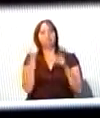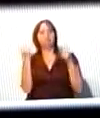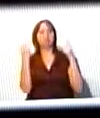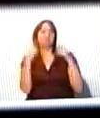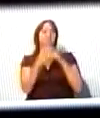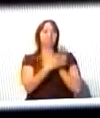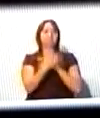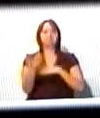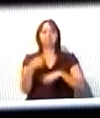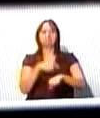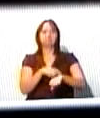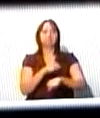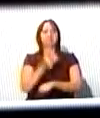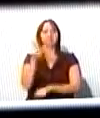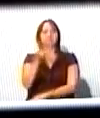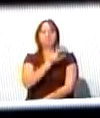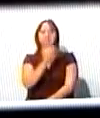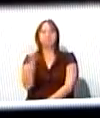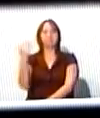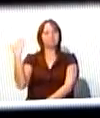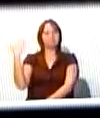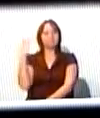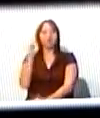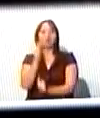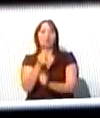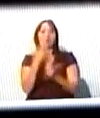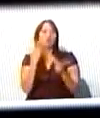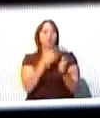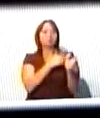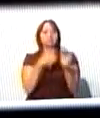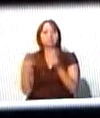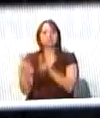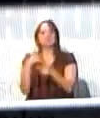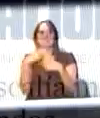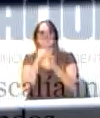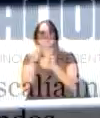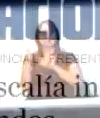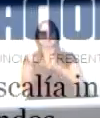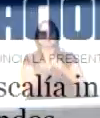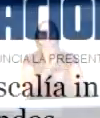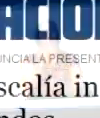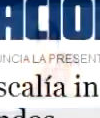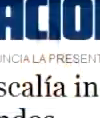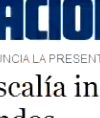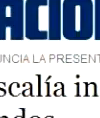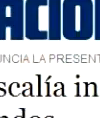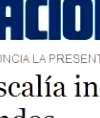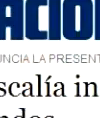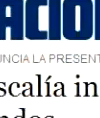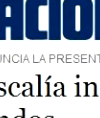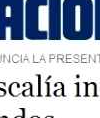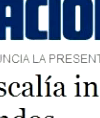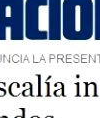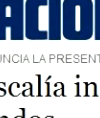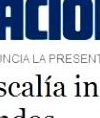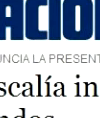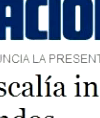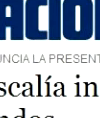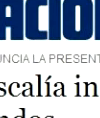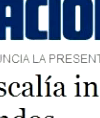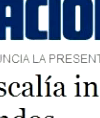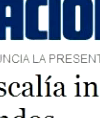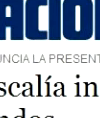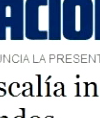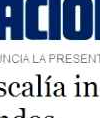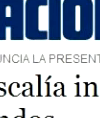dio hace unos 3 meses con un allanamiento que hicieron en la Municipalidad de Mora. Curiosamente, esto se dio unos días